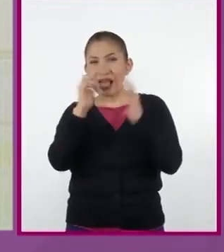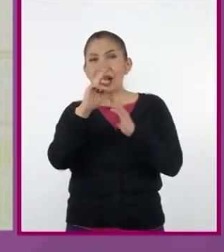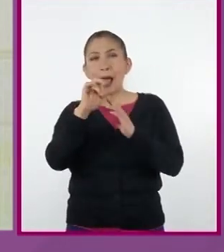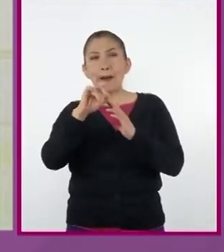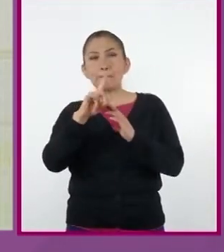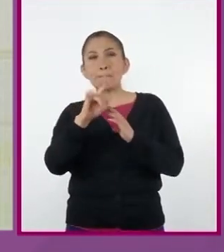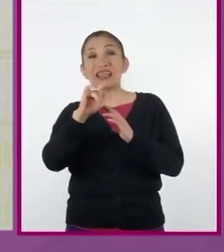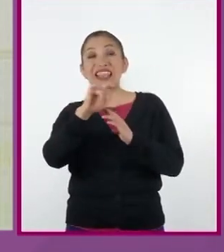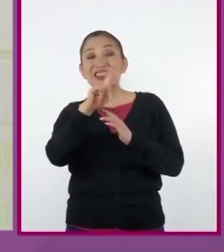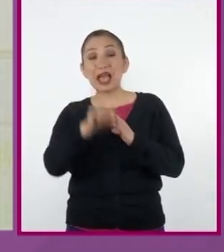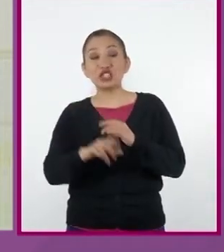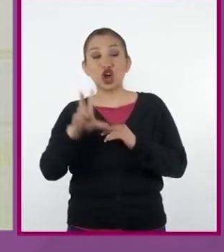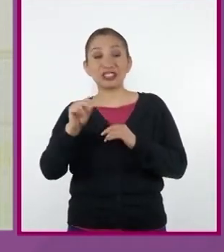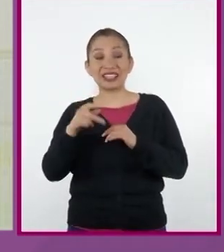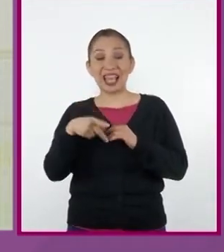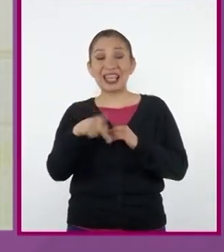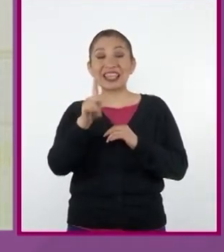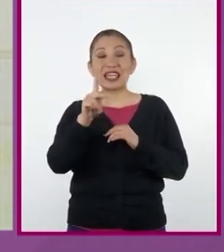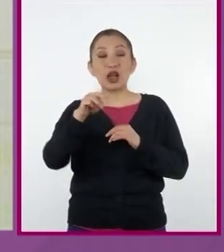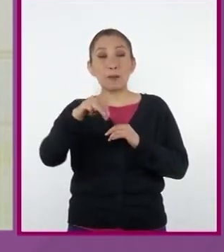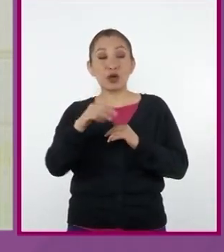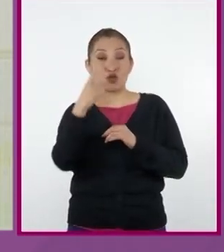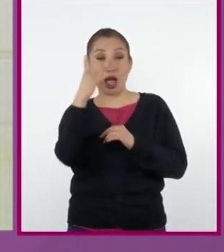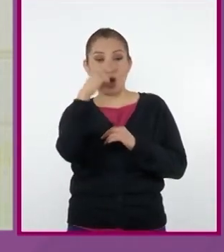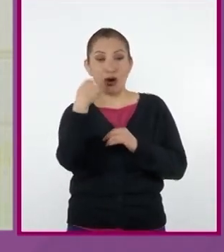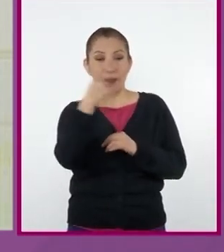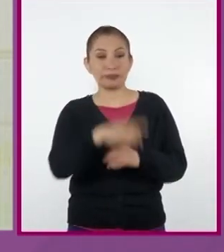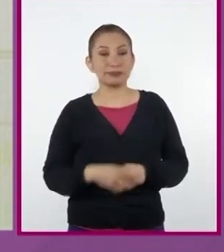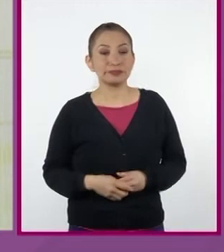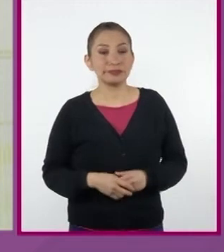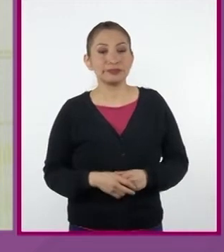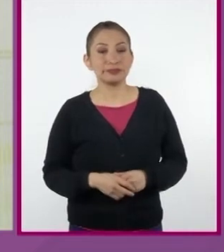el autobús es de 80 kilómetros por hora.